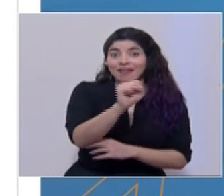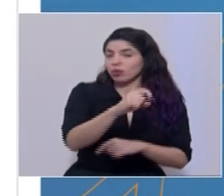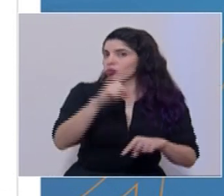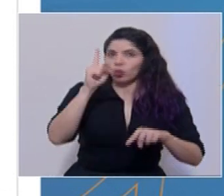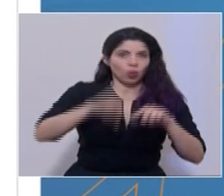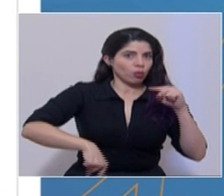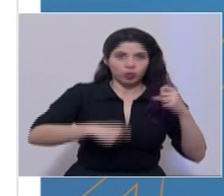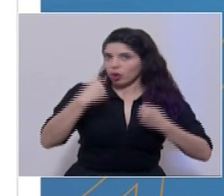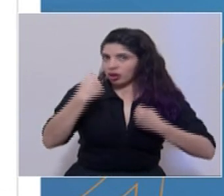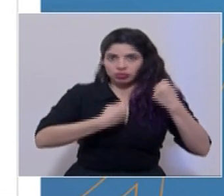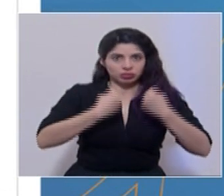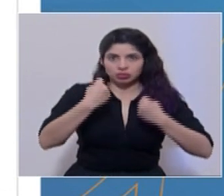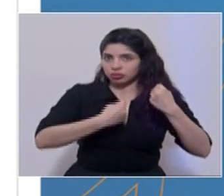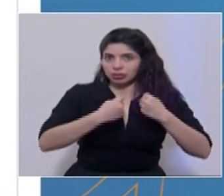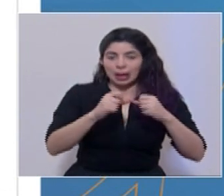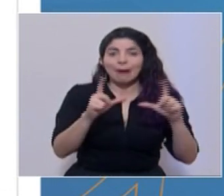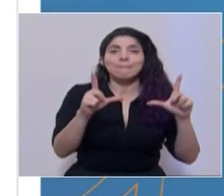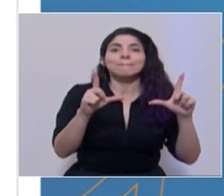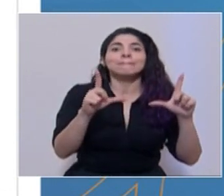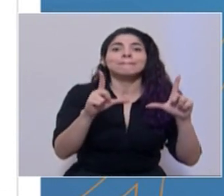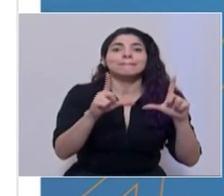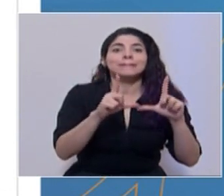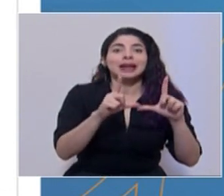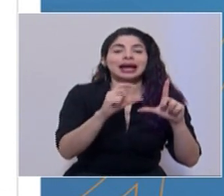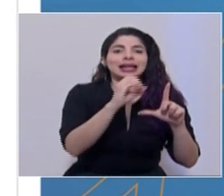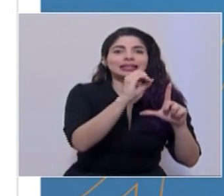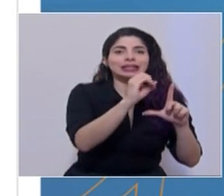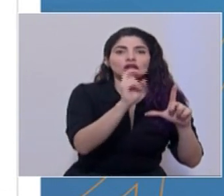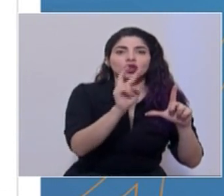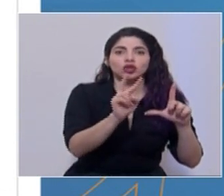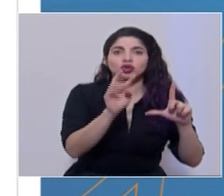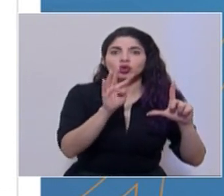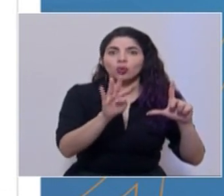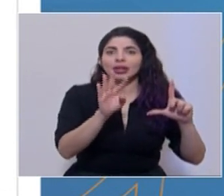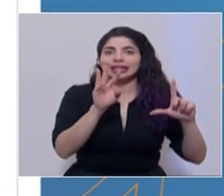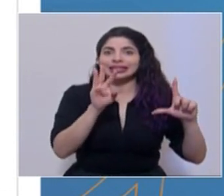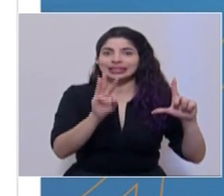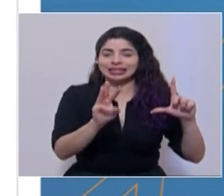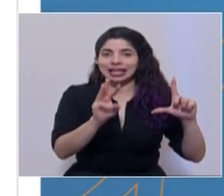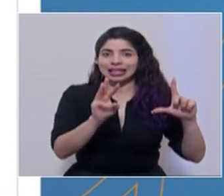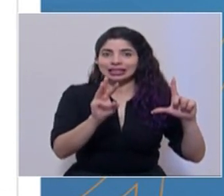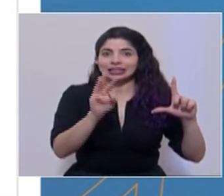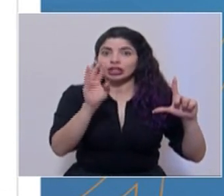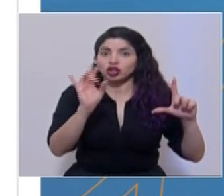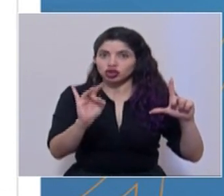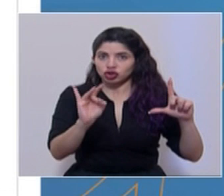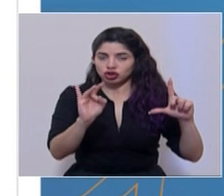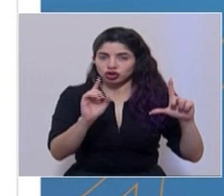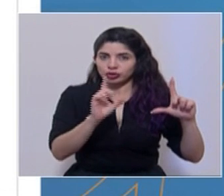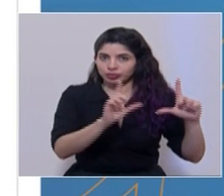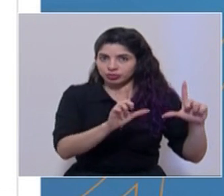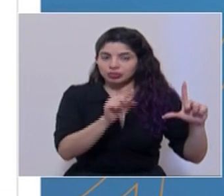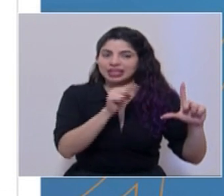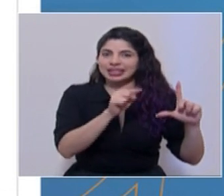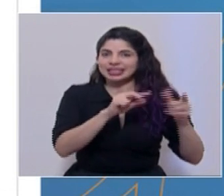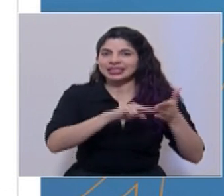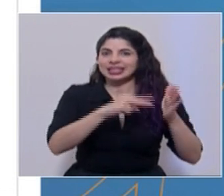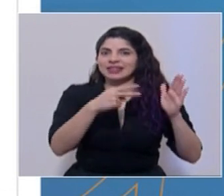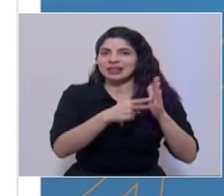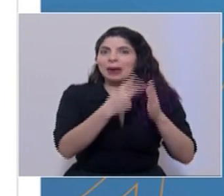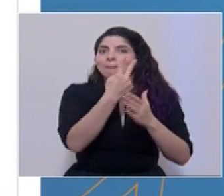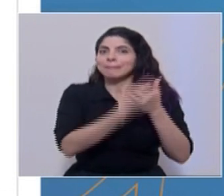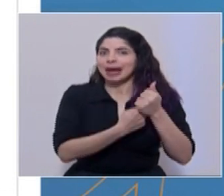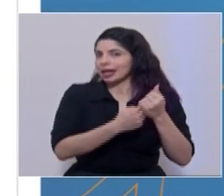no circulan las placas 0, 2, 4, 6 y 8, que son las